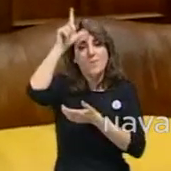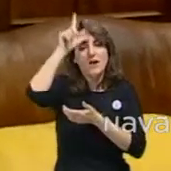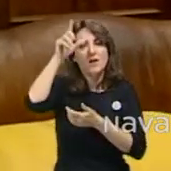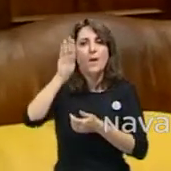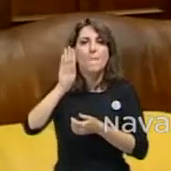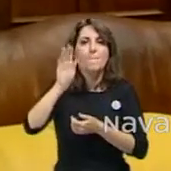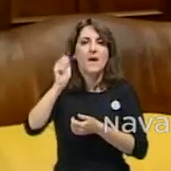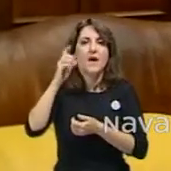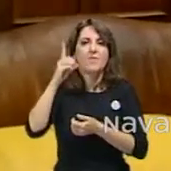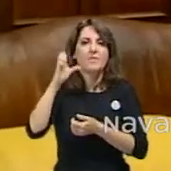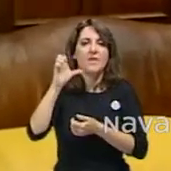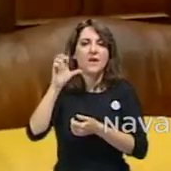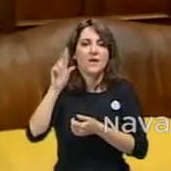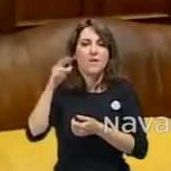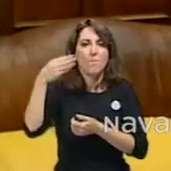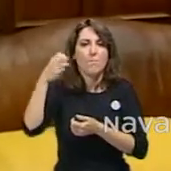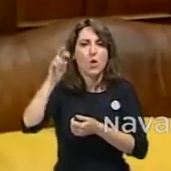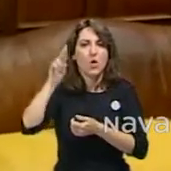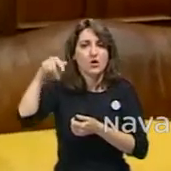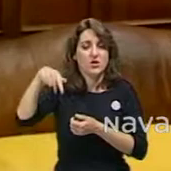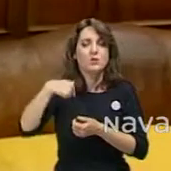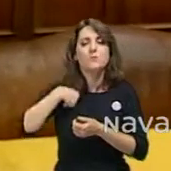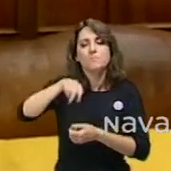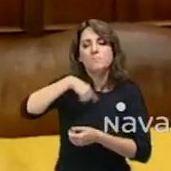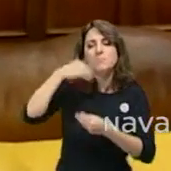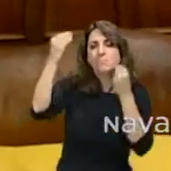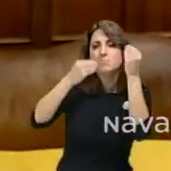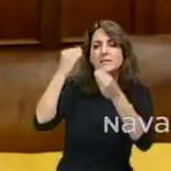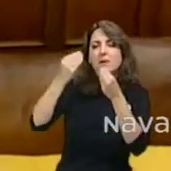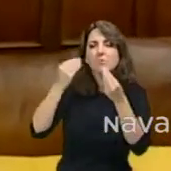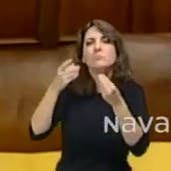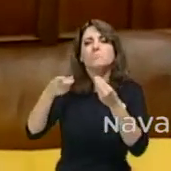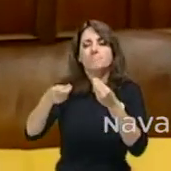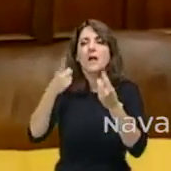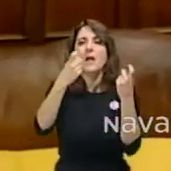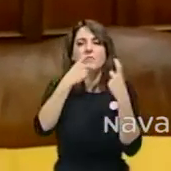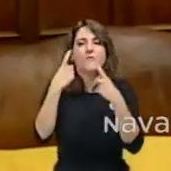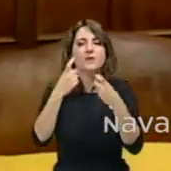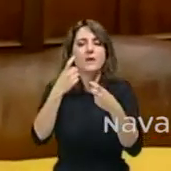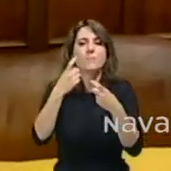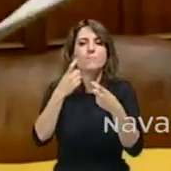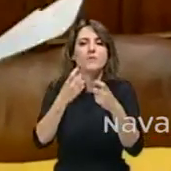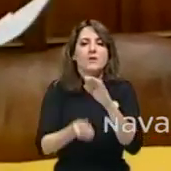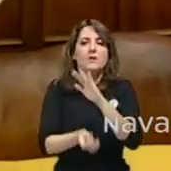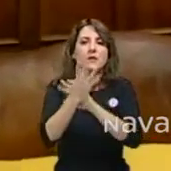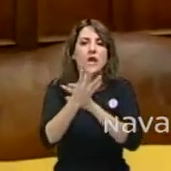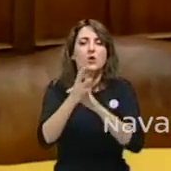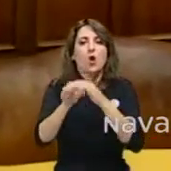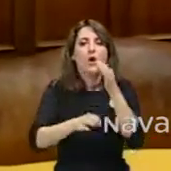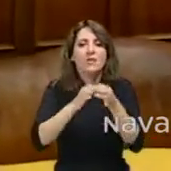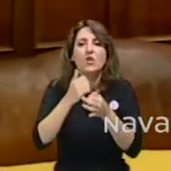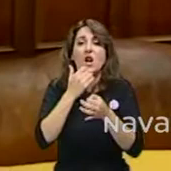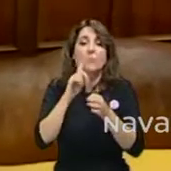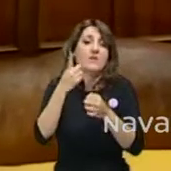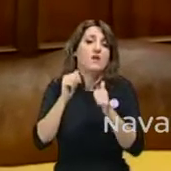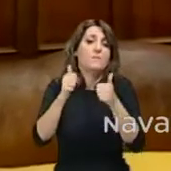Paderborn y nosotros creímos que era necesario constituir una organización que fuera un poco una organización de acompañamiento,